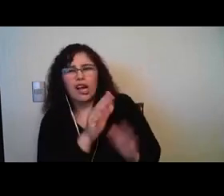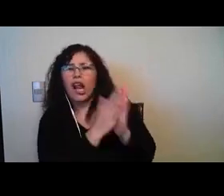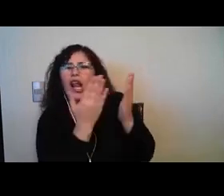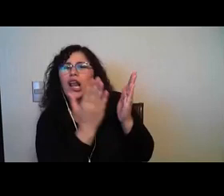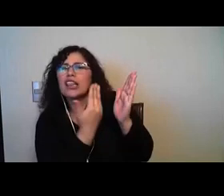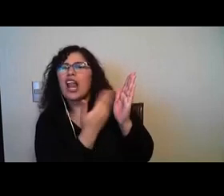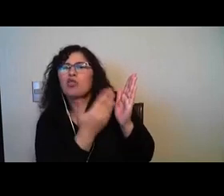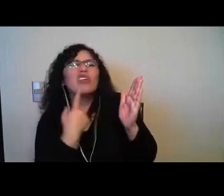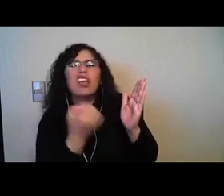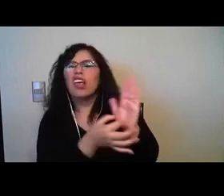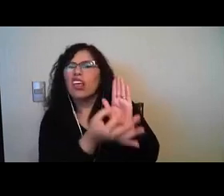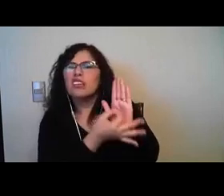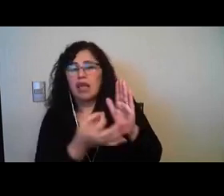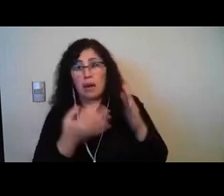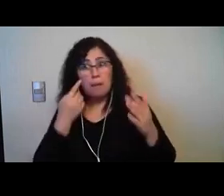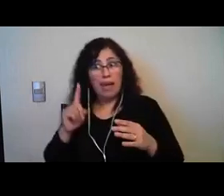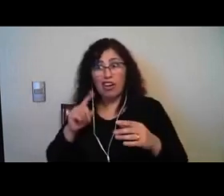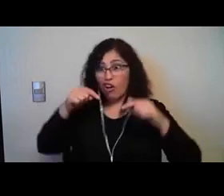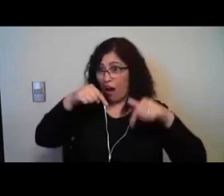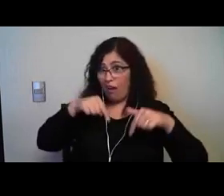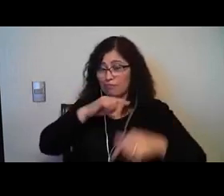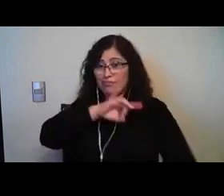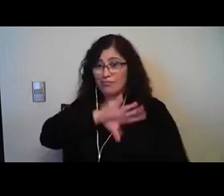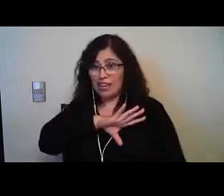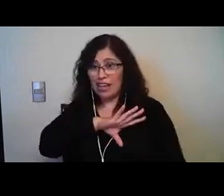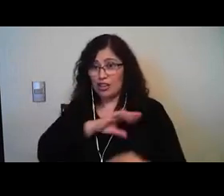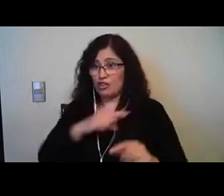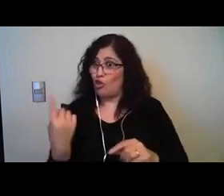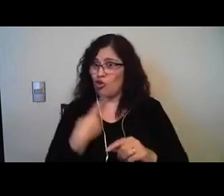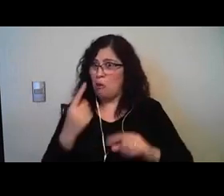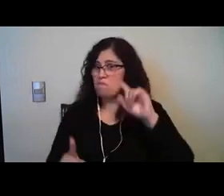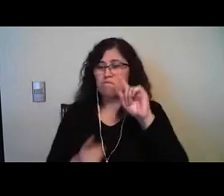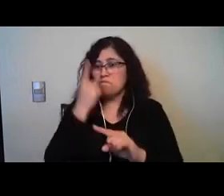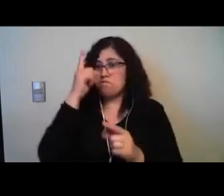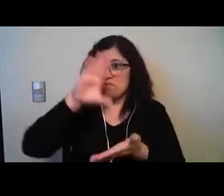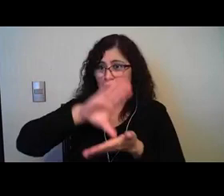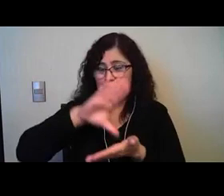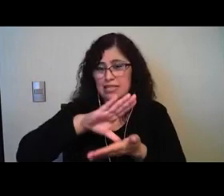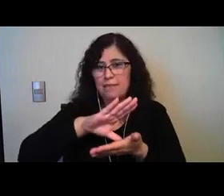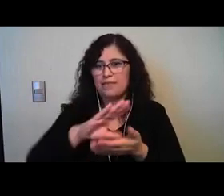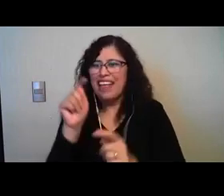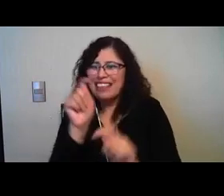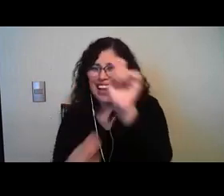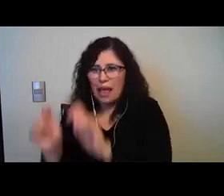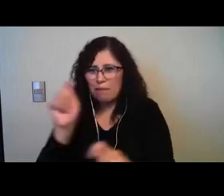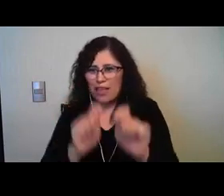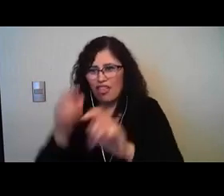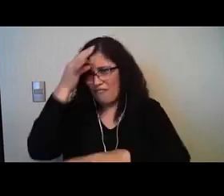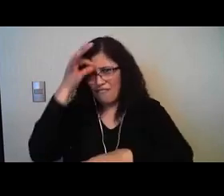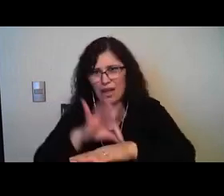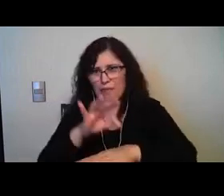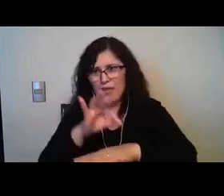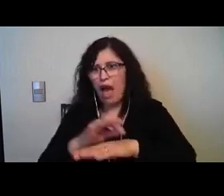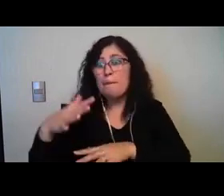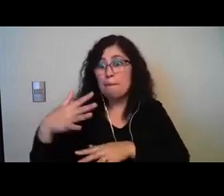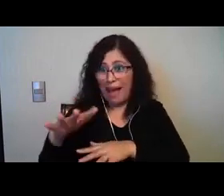destacar que en Chile somos pioneros en varias cosas, entre ellas pioneros en el tratamiento de la enfermedad de